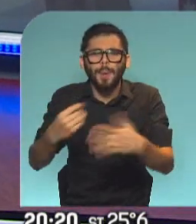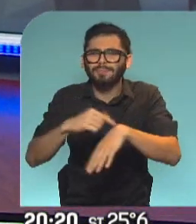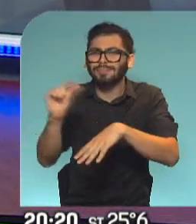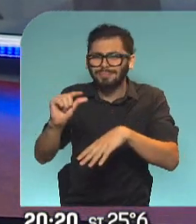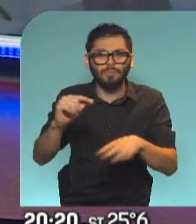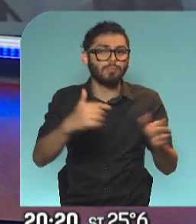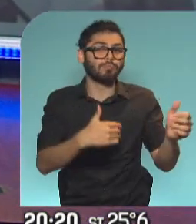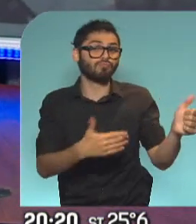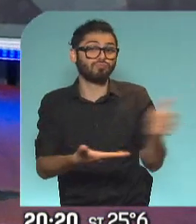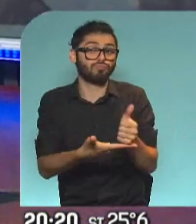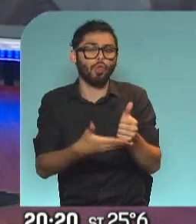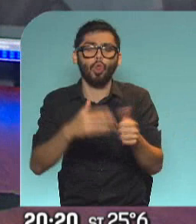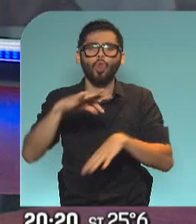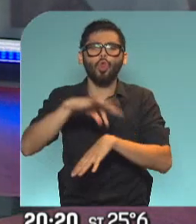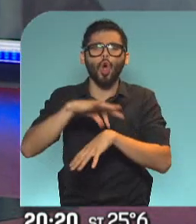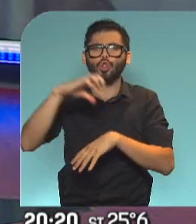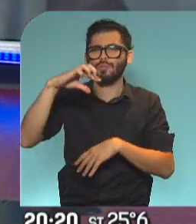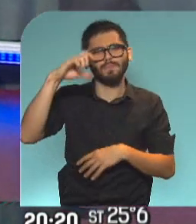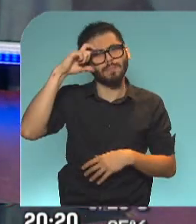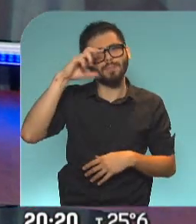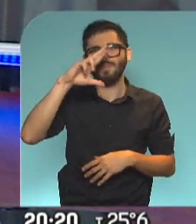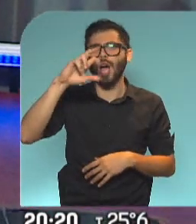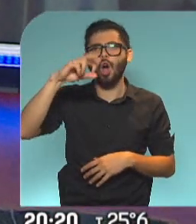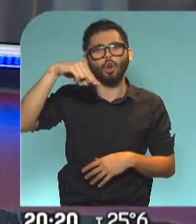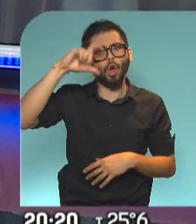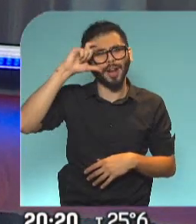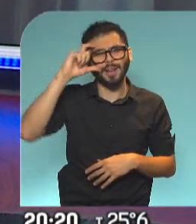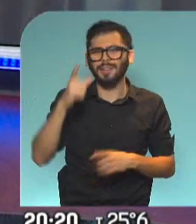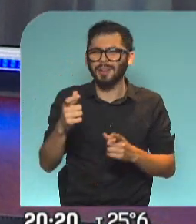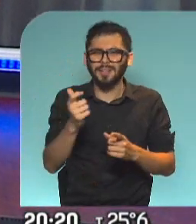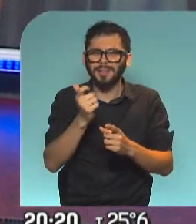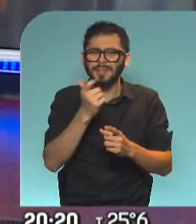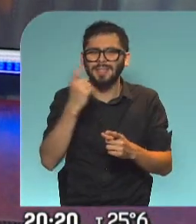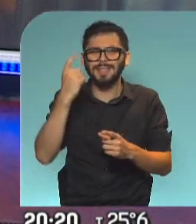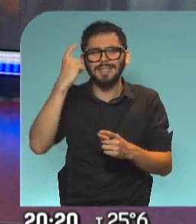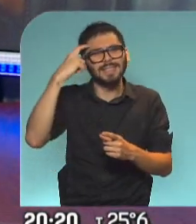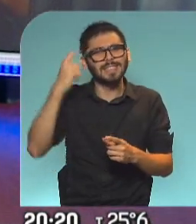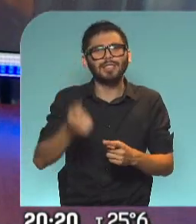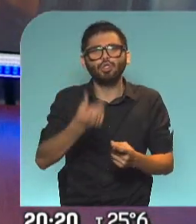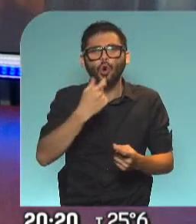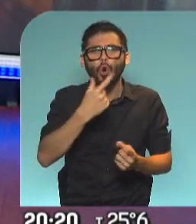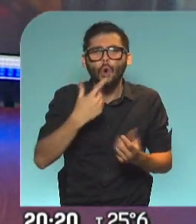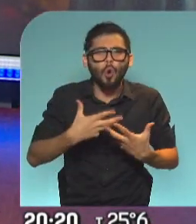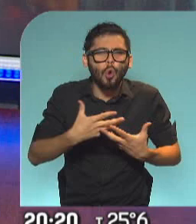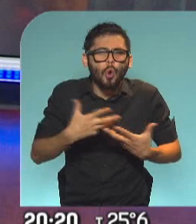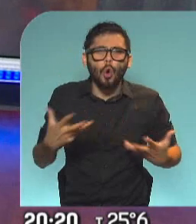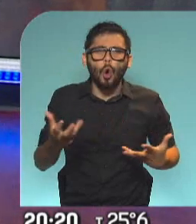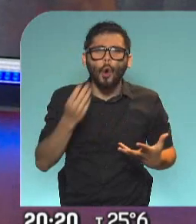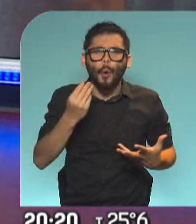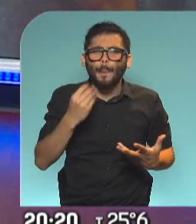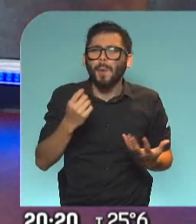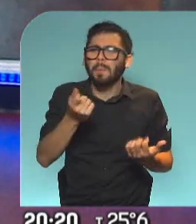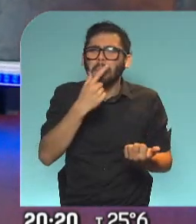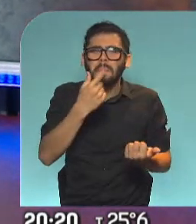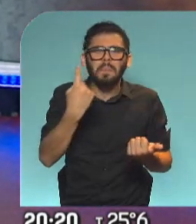Perrone nos estará explicando cómo pudo haber ingerido tantos psicofármacos, de qué se trataba toda esa medicación que tomaba Diego Armando Maradona.